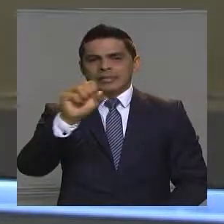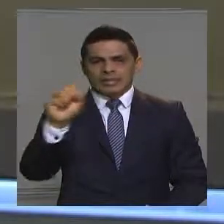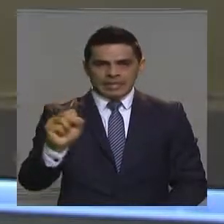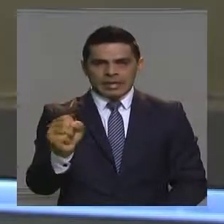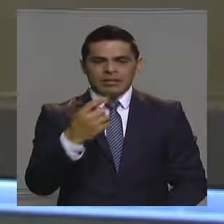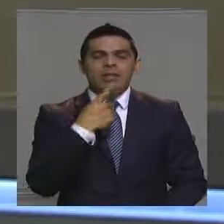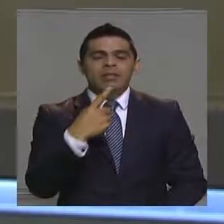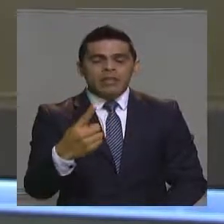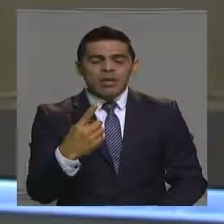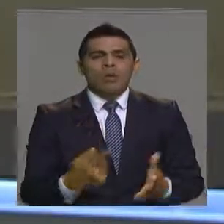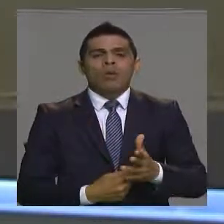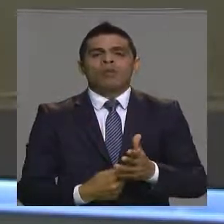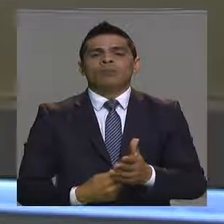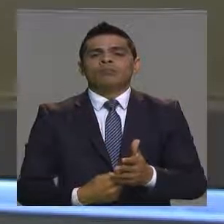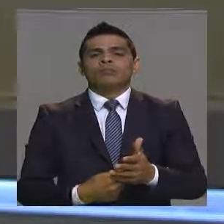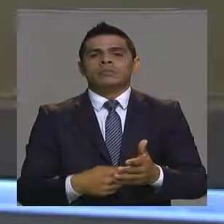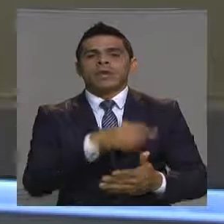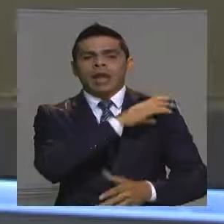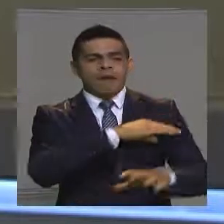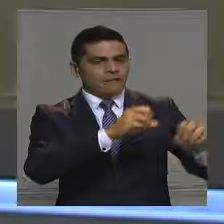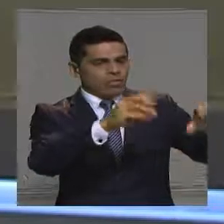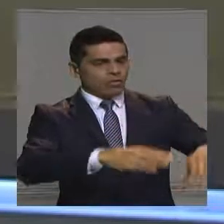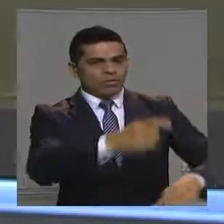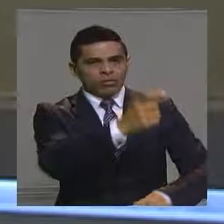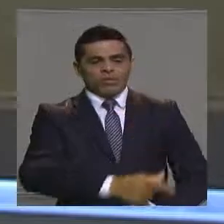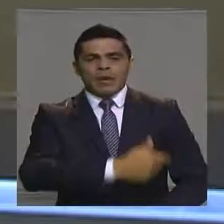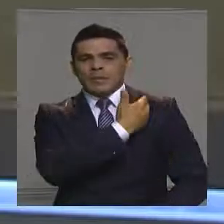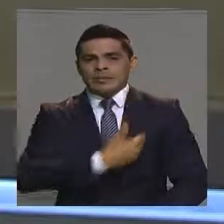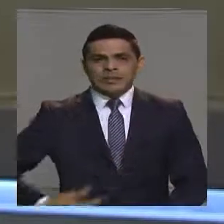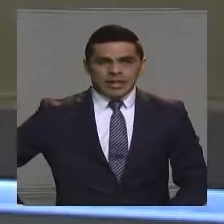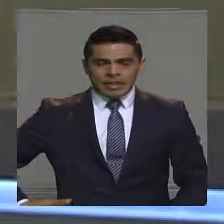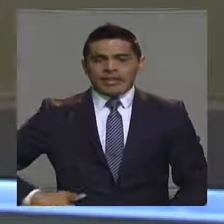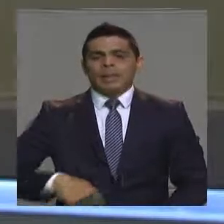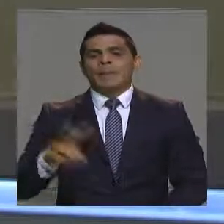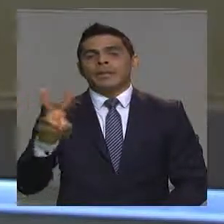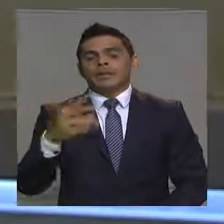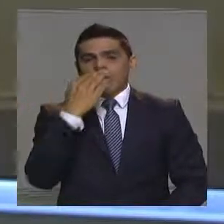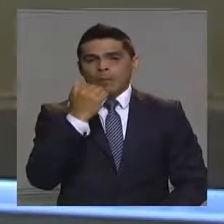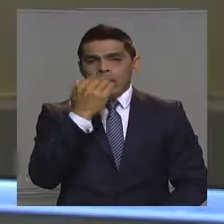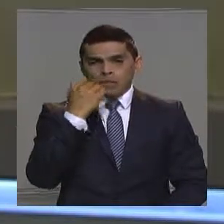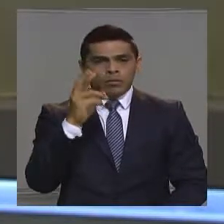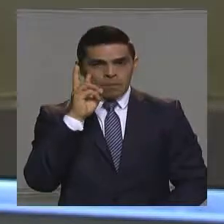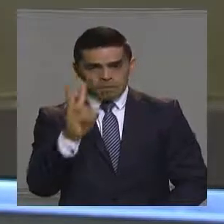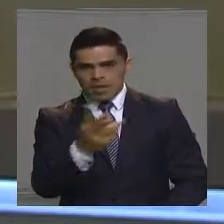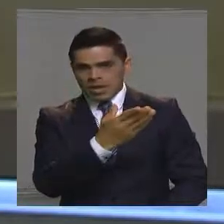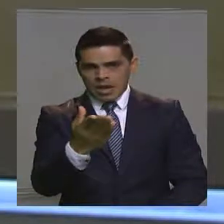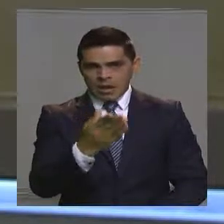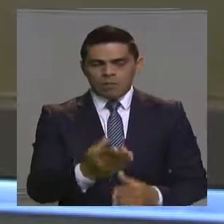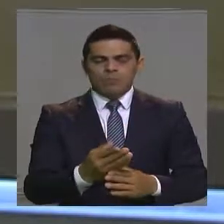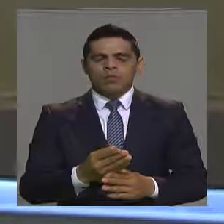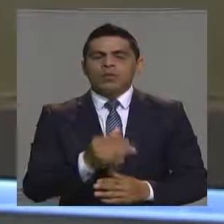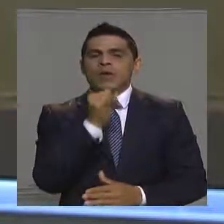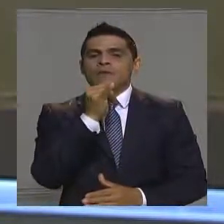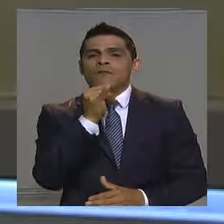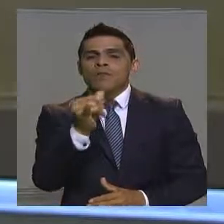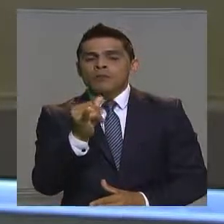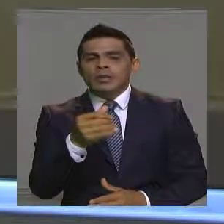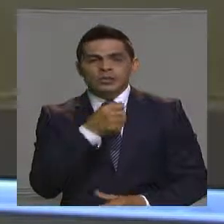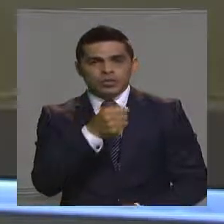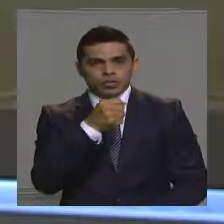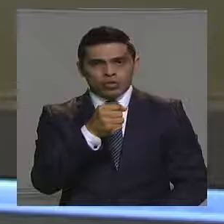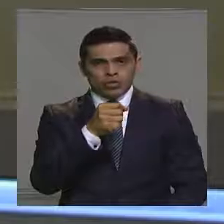a propósito de la declaratoria de abandono de cargo del presidente de Venezuela, Nicolás Maduro. Veamos los detalles en el siguiente reporte de nuestra